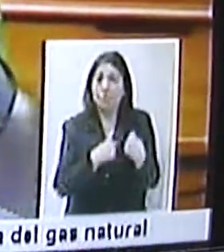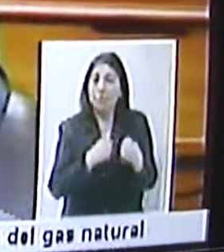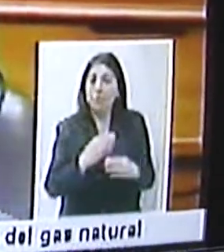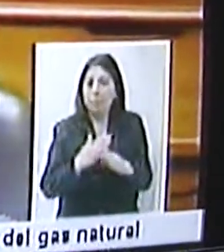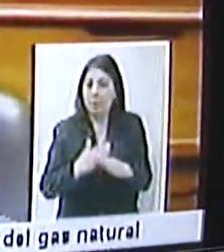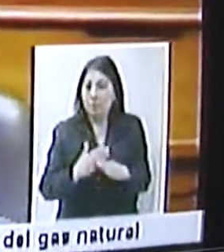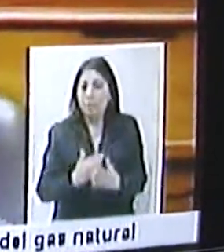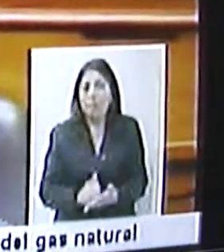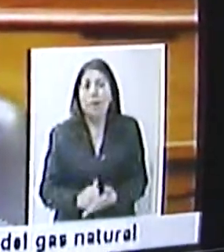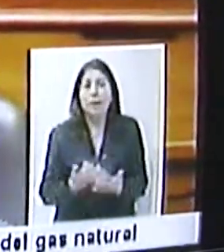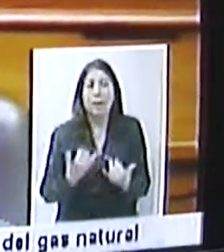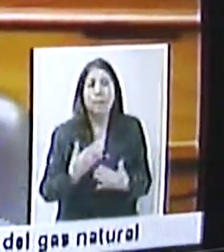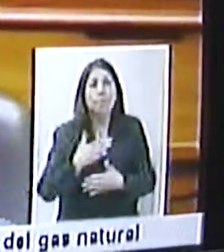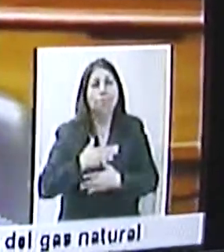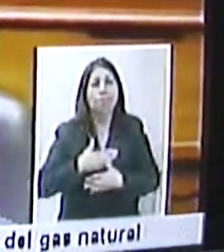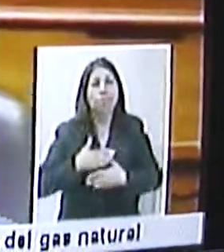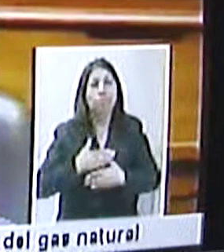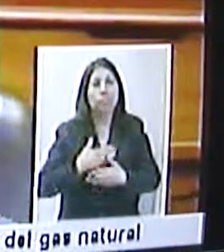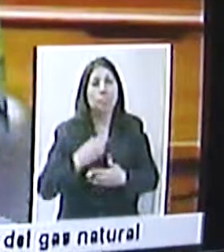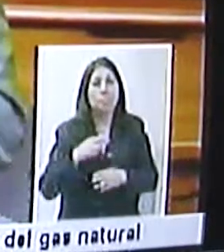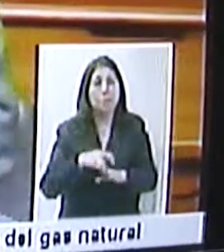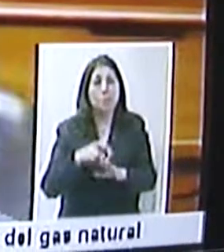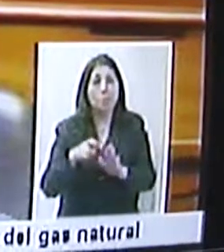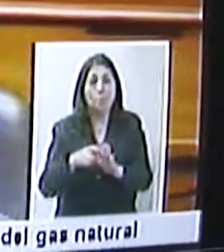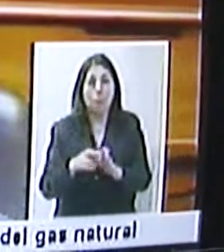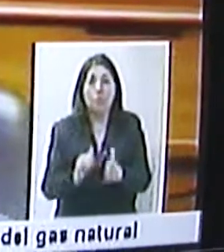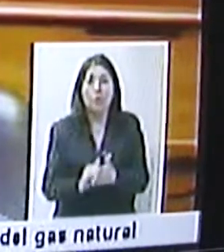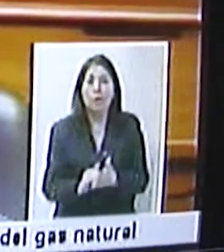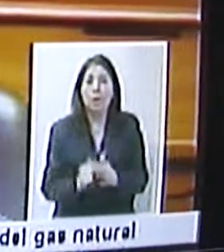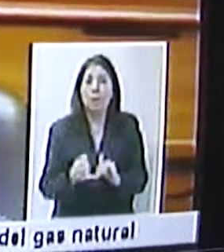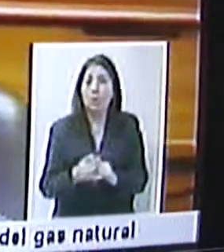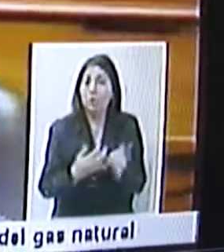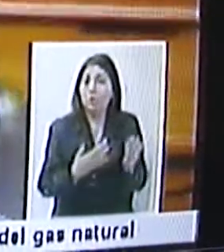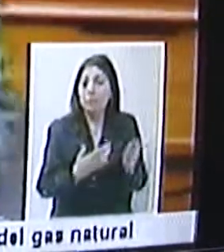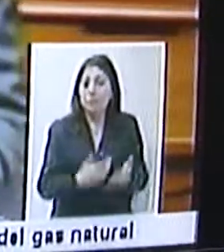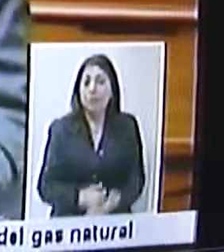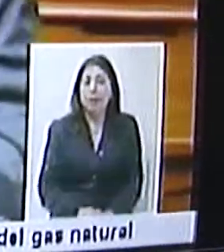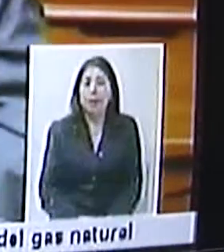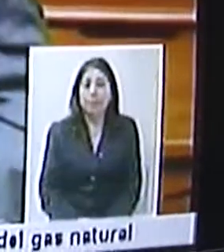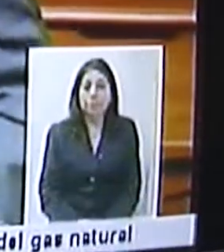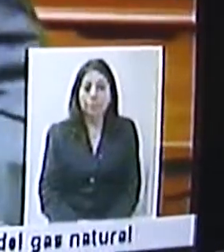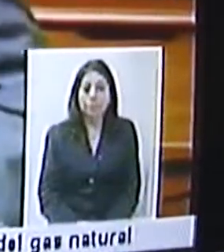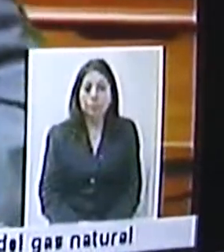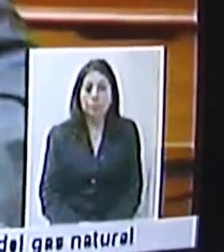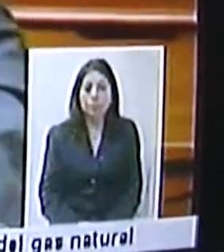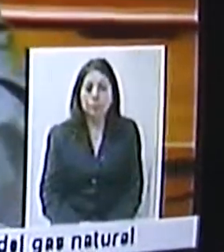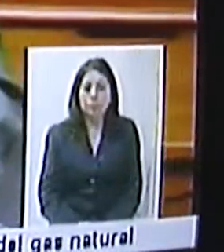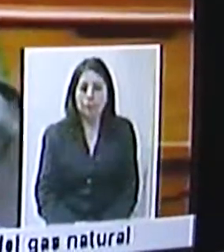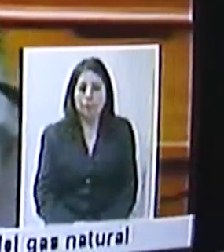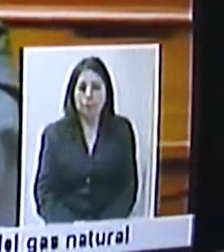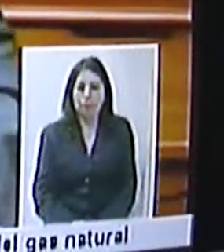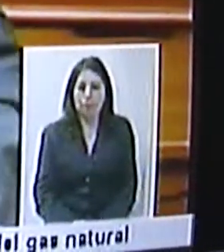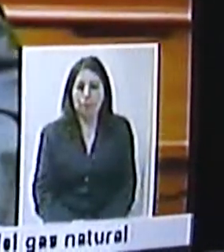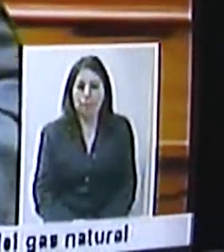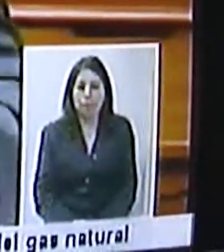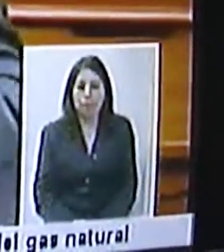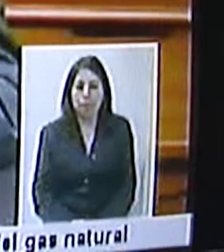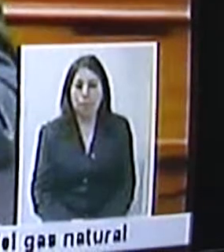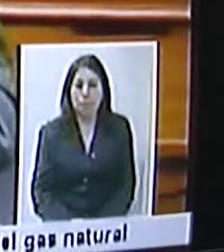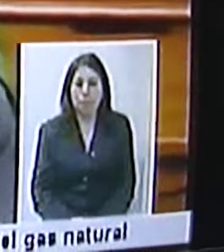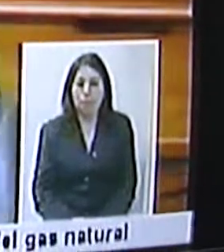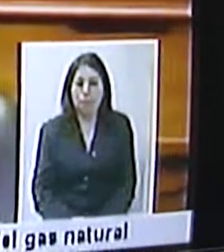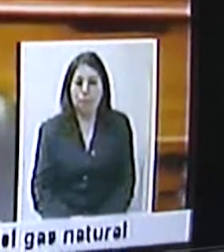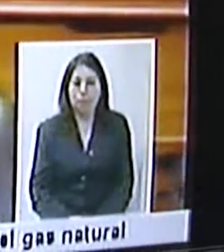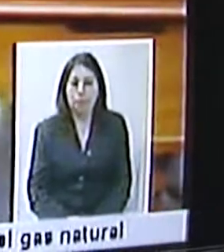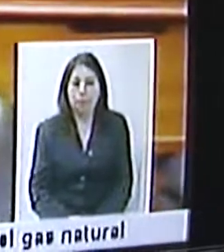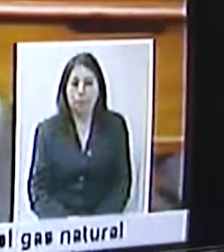defender este anhelado megaproyecto que el sur espera. Pero también, ya